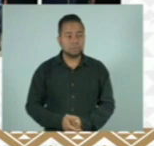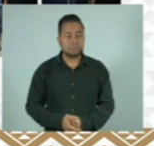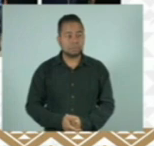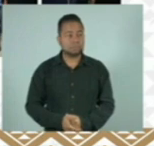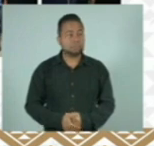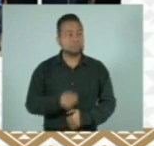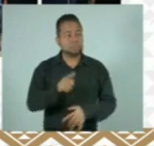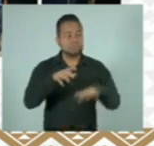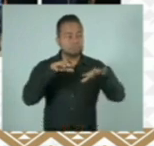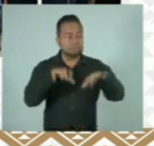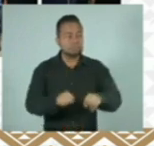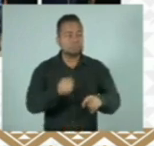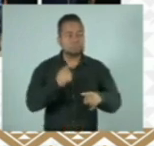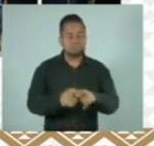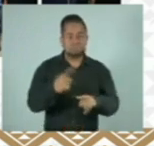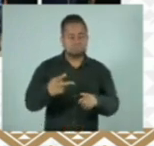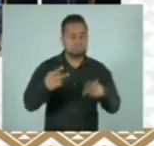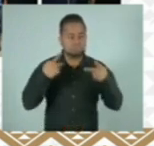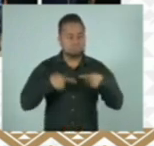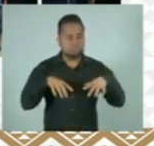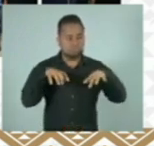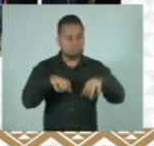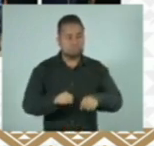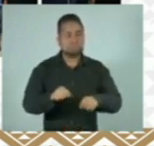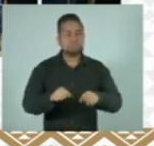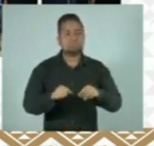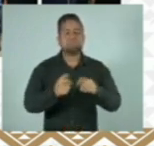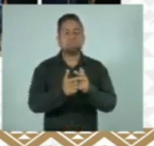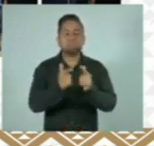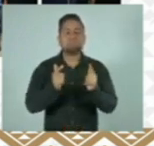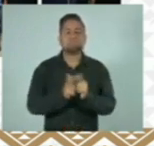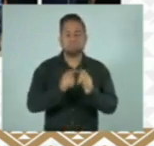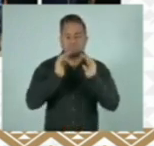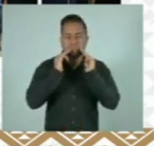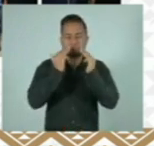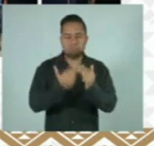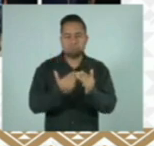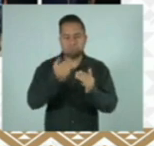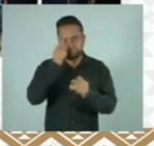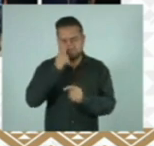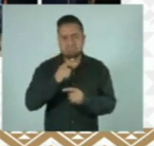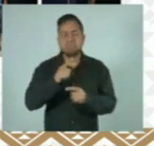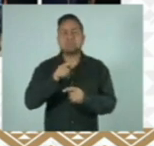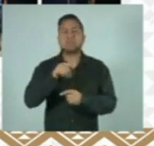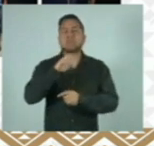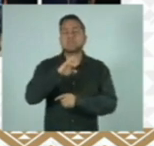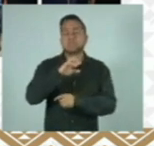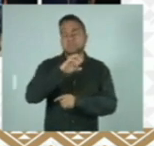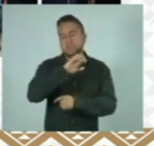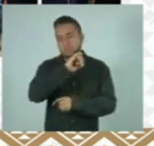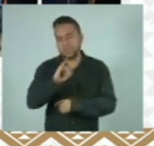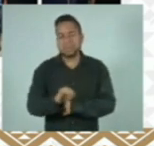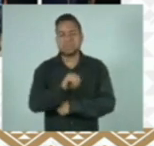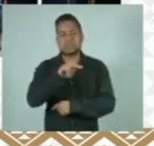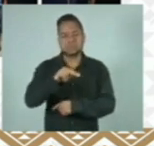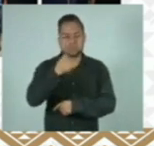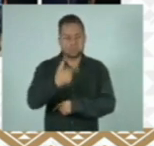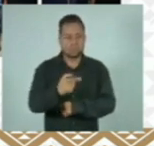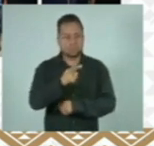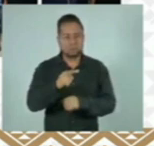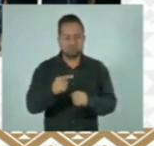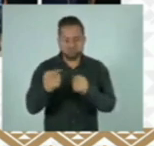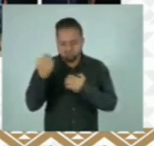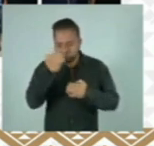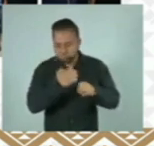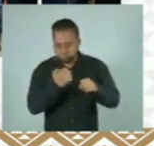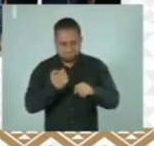se logra la detención de dos personas que integraban el cártel, parte de las células del cártel de Jalisco Nueva Generación. Aquí se le dio un seguimiento muy amplio